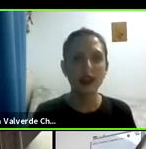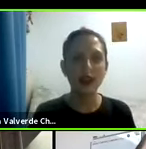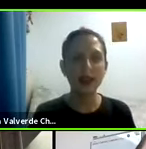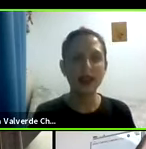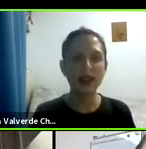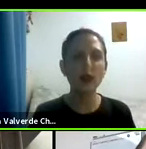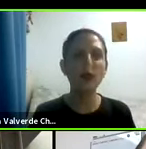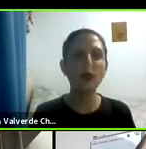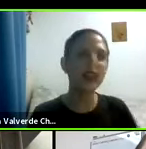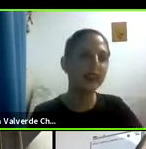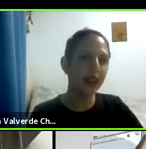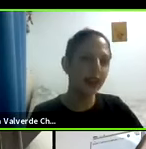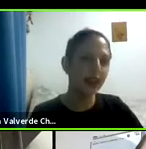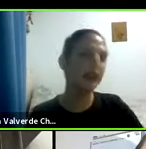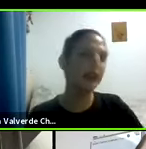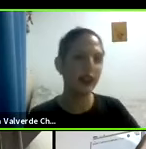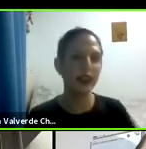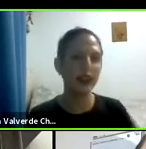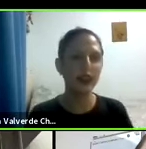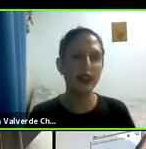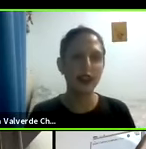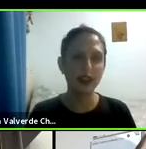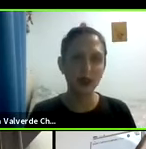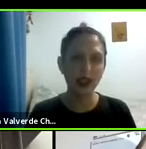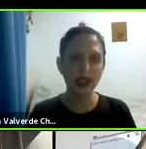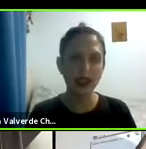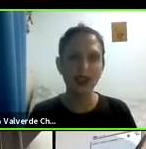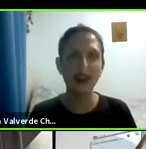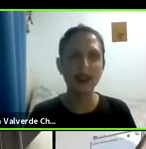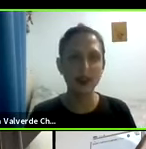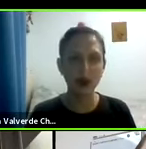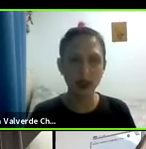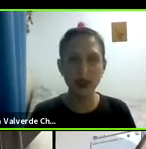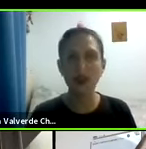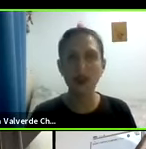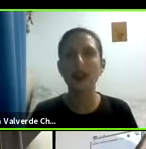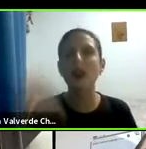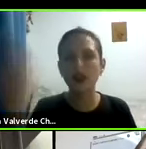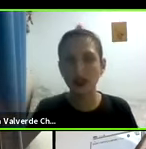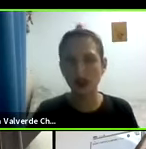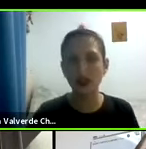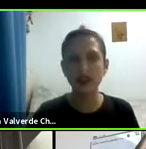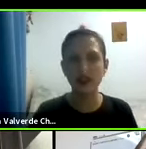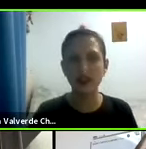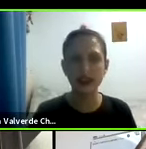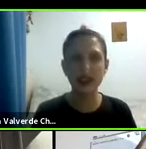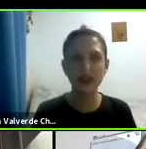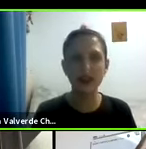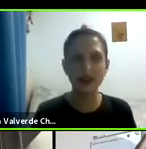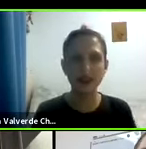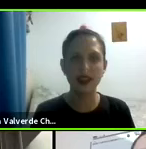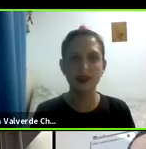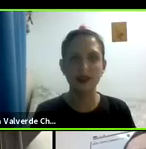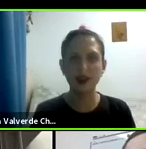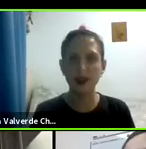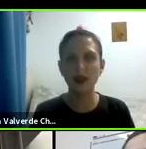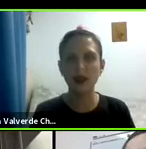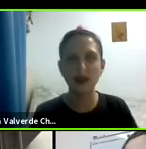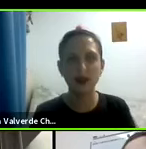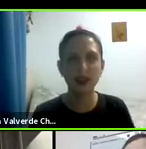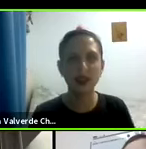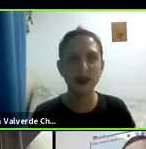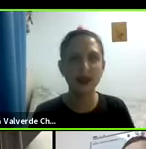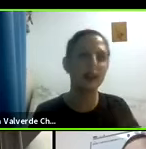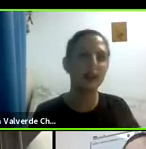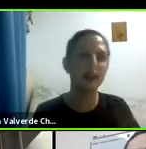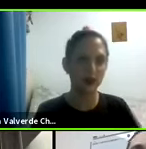para ese grupo teatral de la escuela de psicología porque hay otros dentro de la universidad verdad por ejemplo el